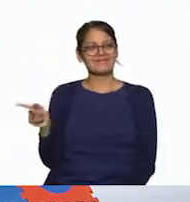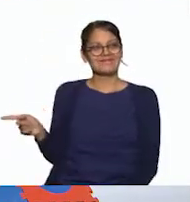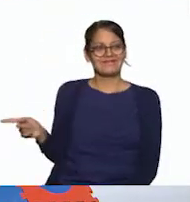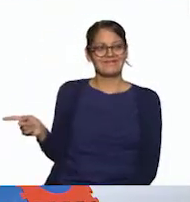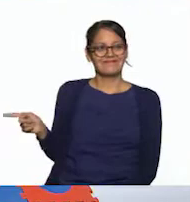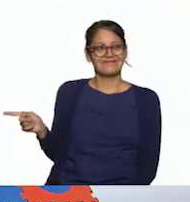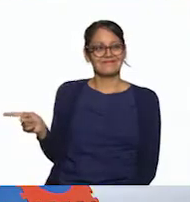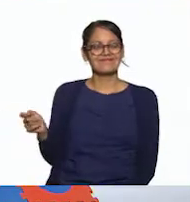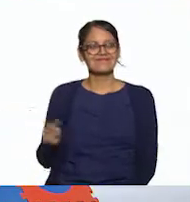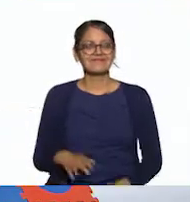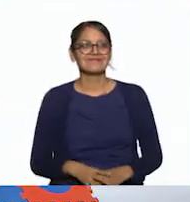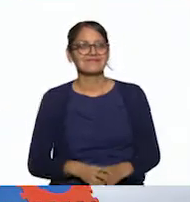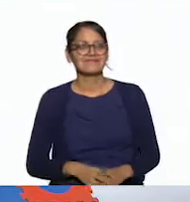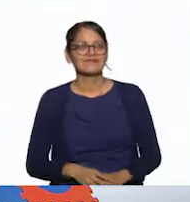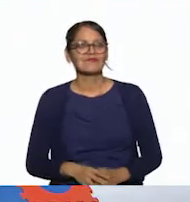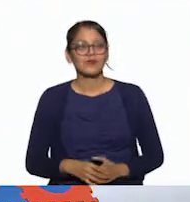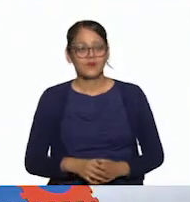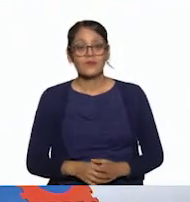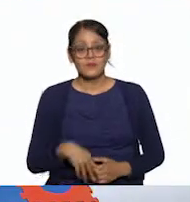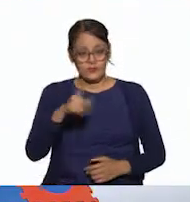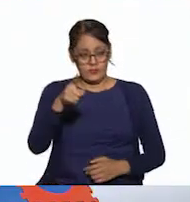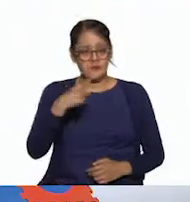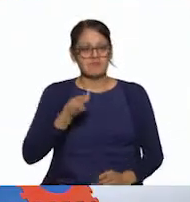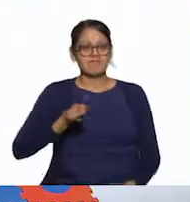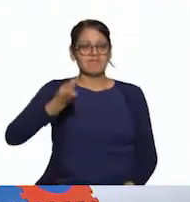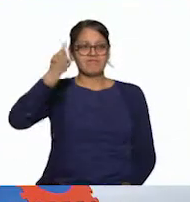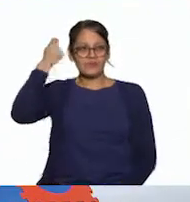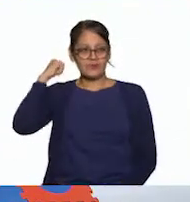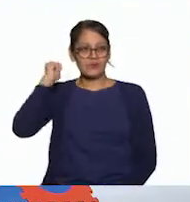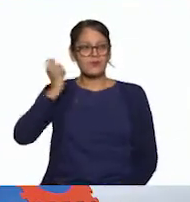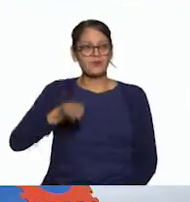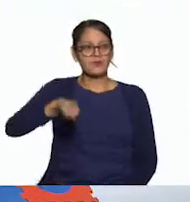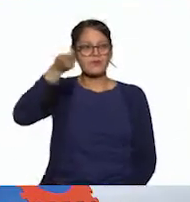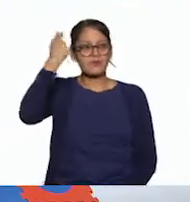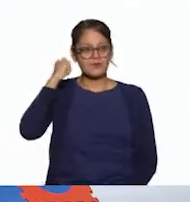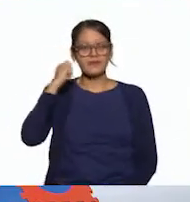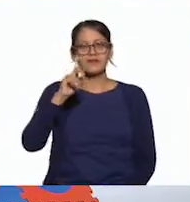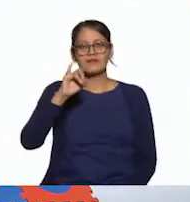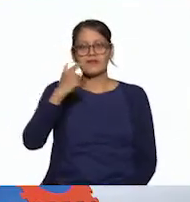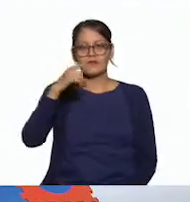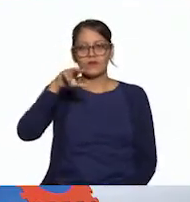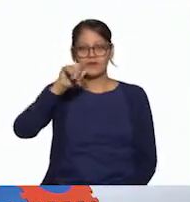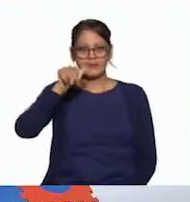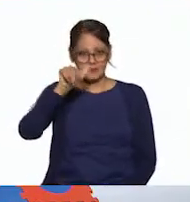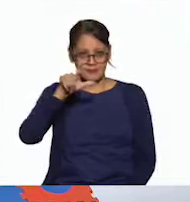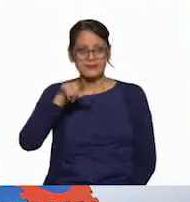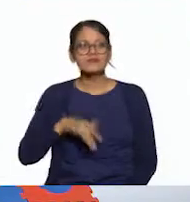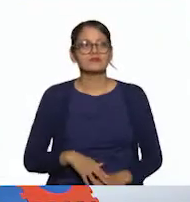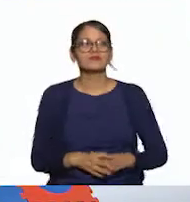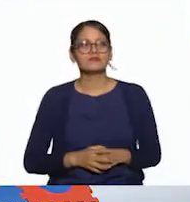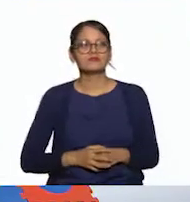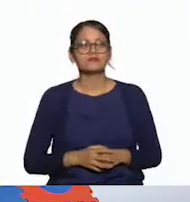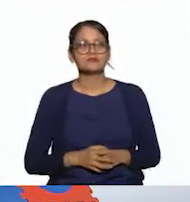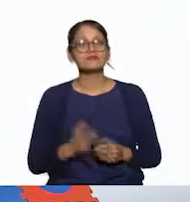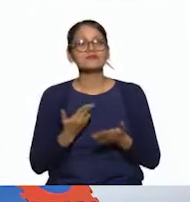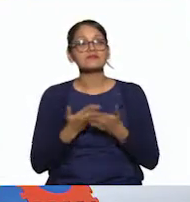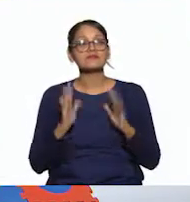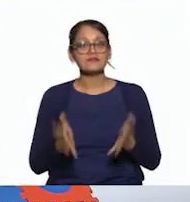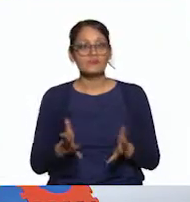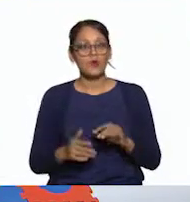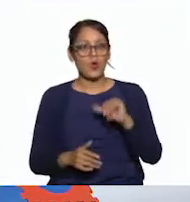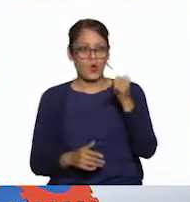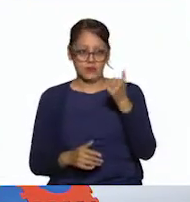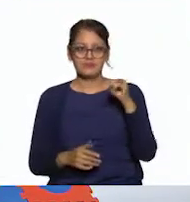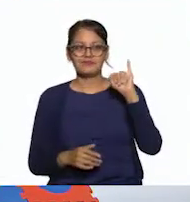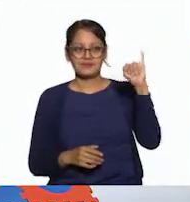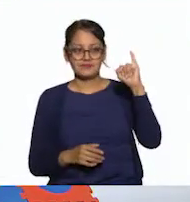derecha. Vamos, váyanlo marcando. Muy bien. Es como una diagonal. Exacto. Y ahora, del otro